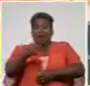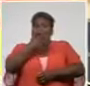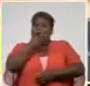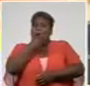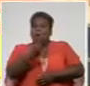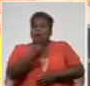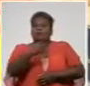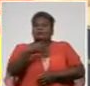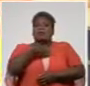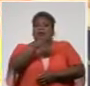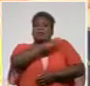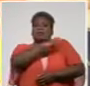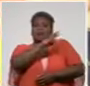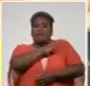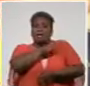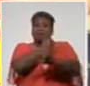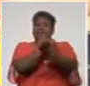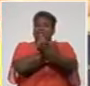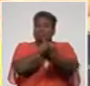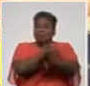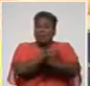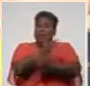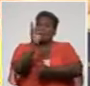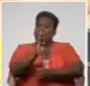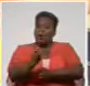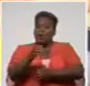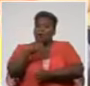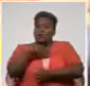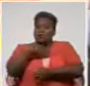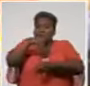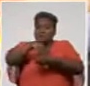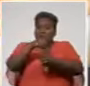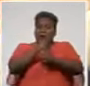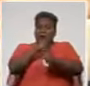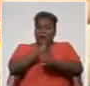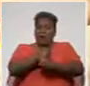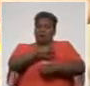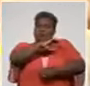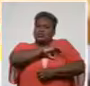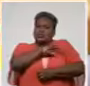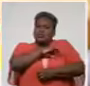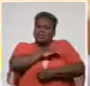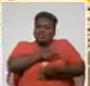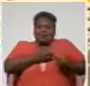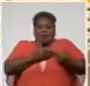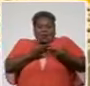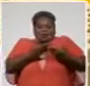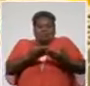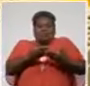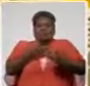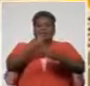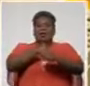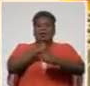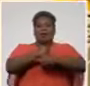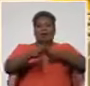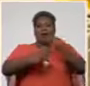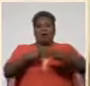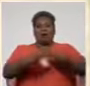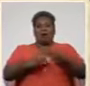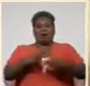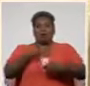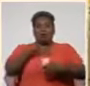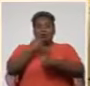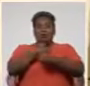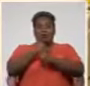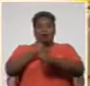el riesgo biológico que implica a su profesión, siente un profundo orgullo por el rol que desempeña. Yo trabajo directamente